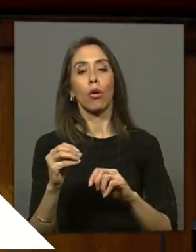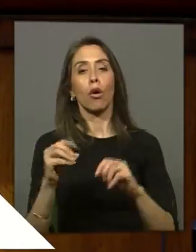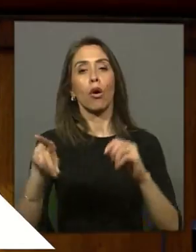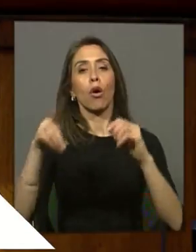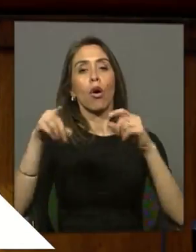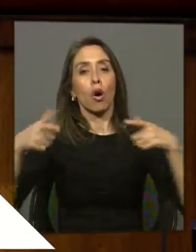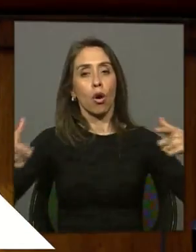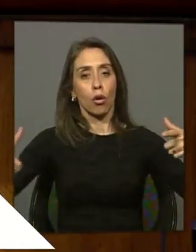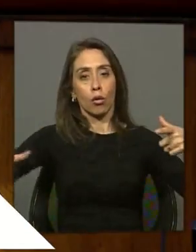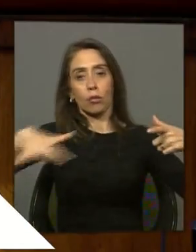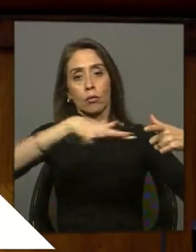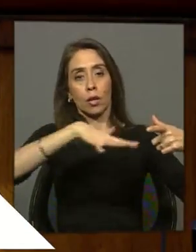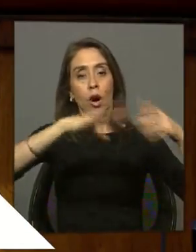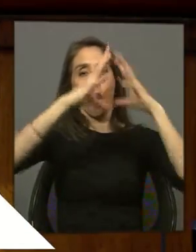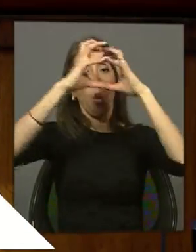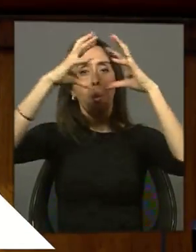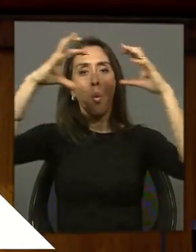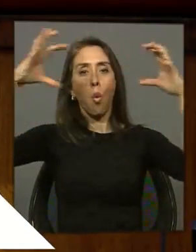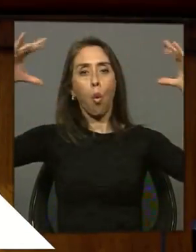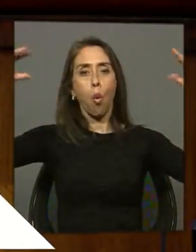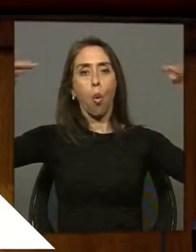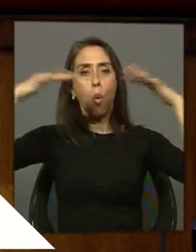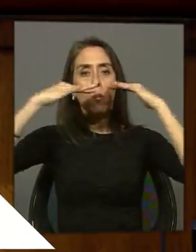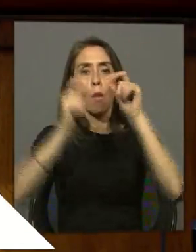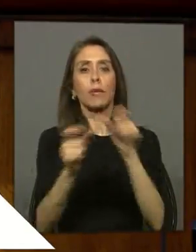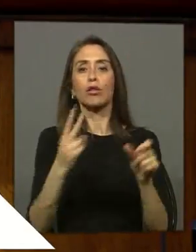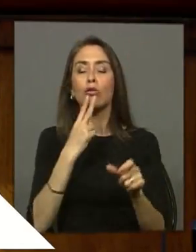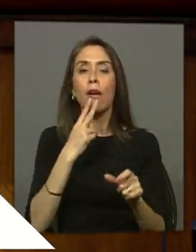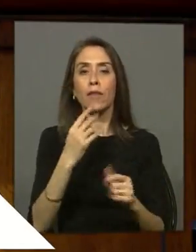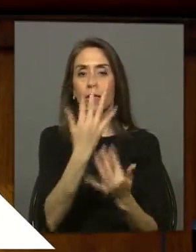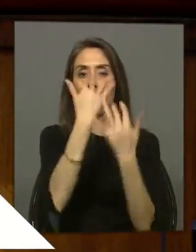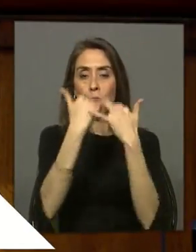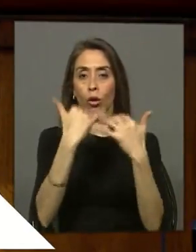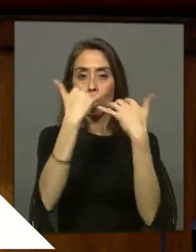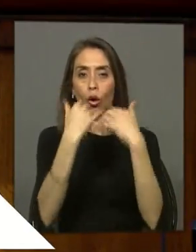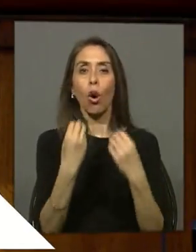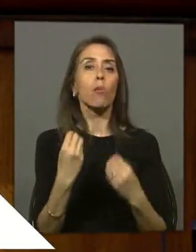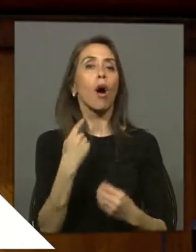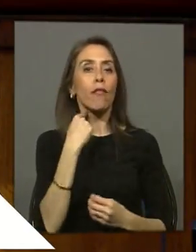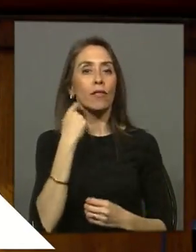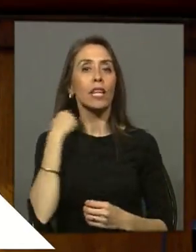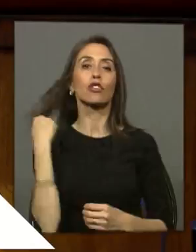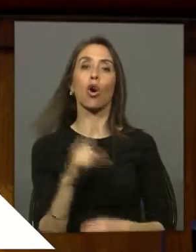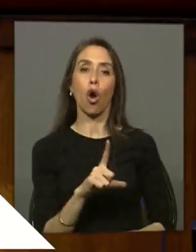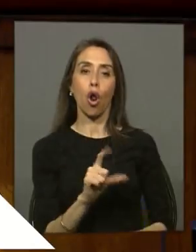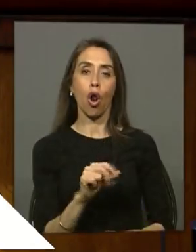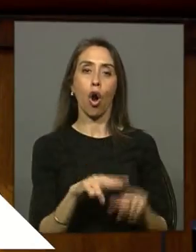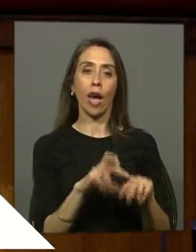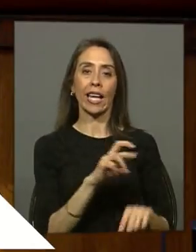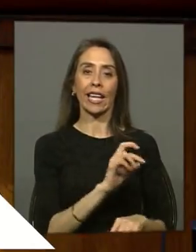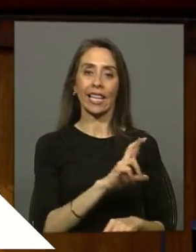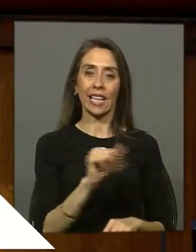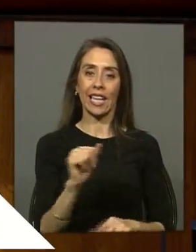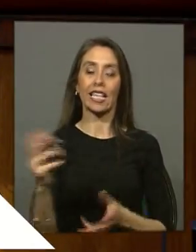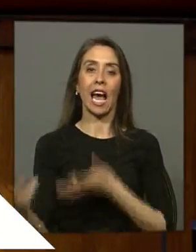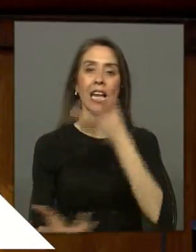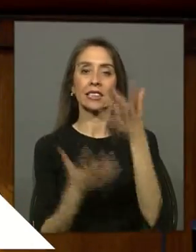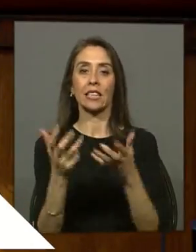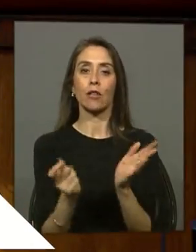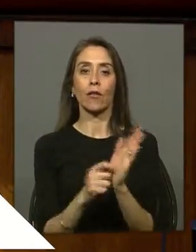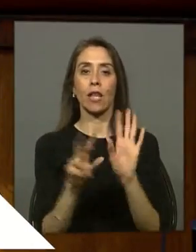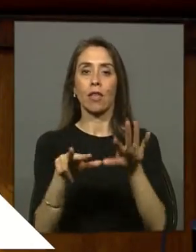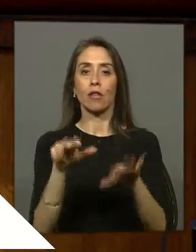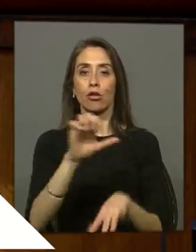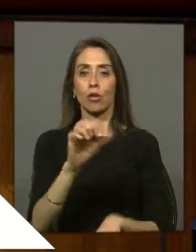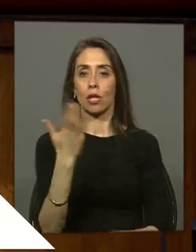nube de humo que generó la salud de la población de la zona afectada especialmente en el sector de Lorrera el incendio del 18 de enero